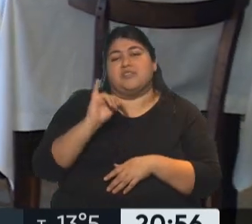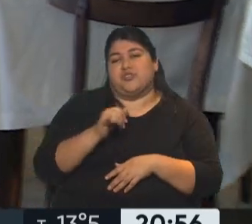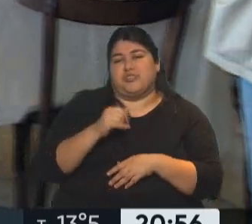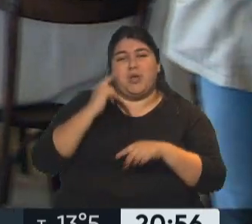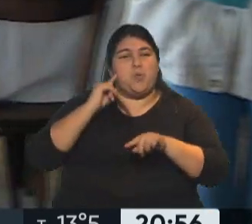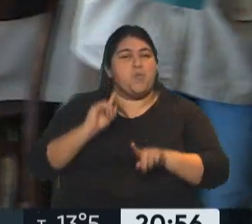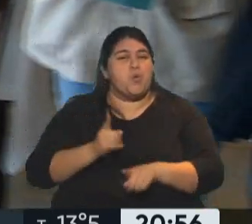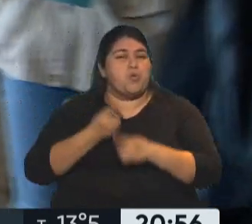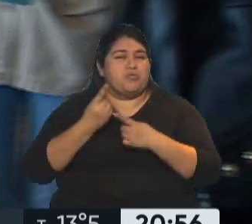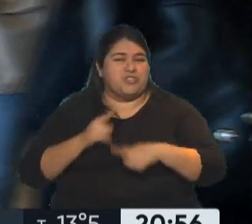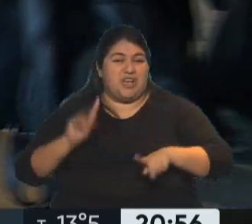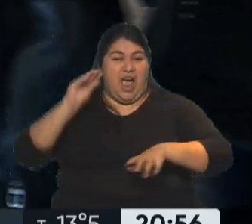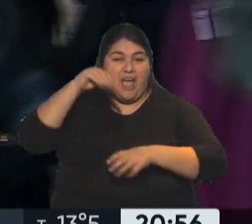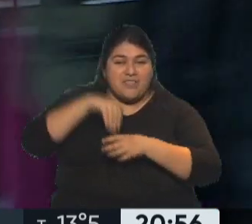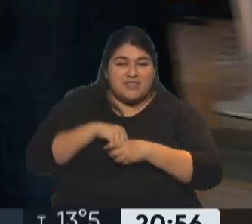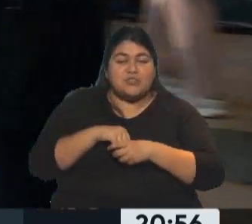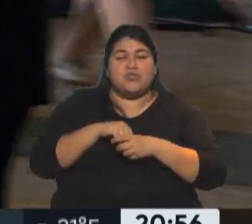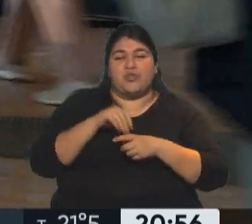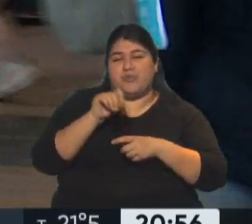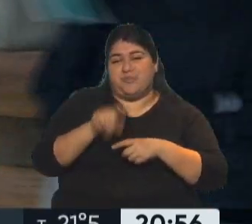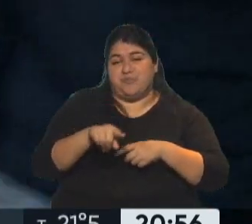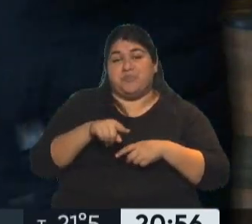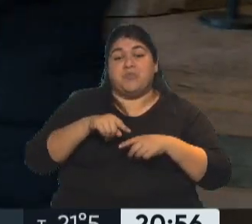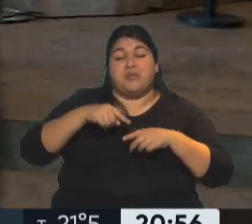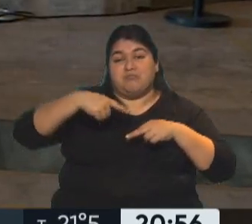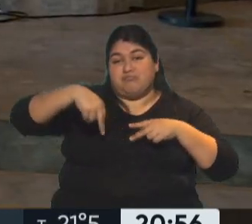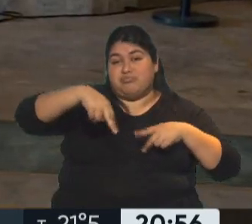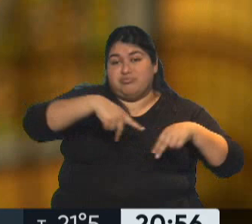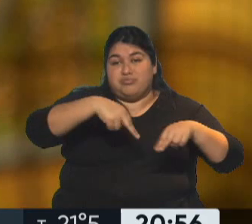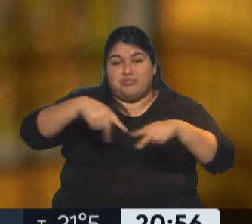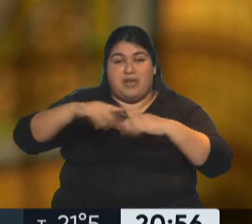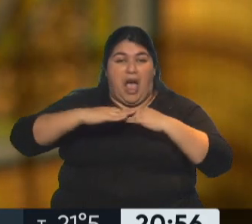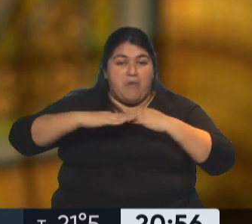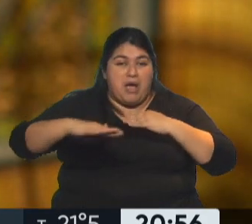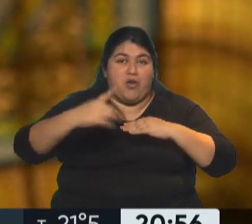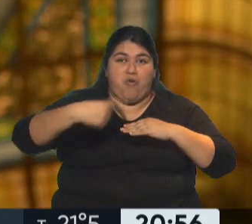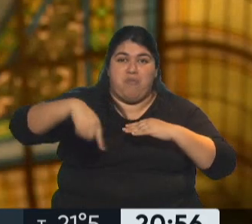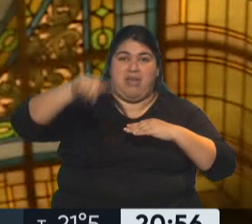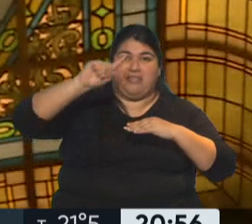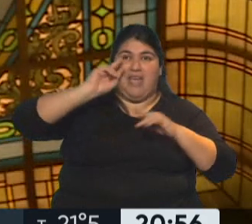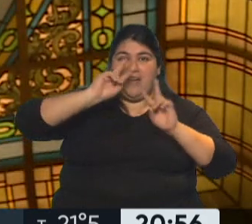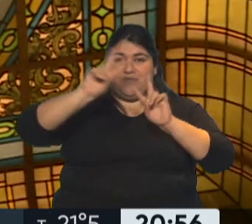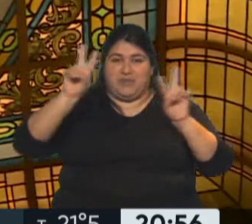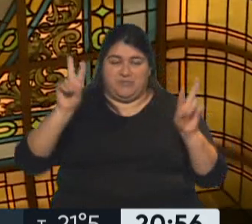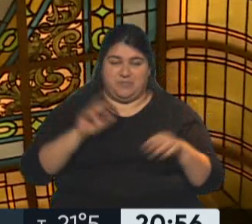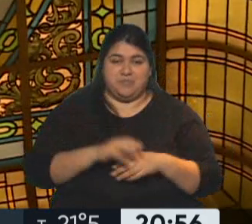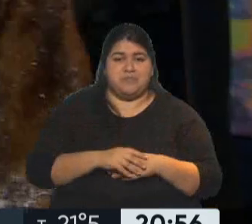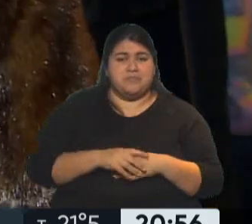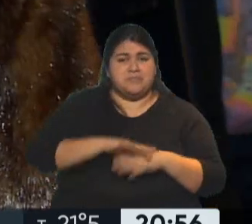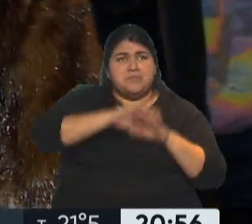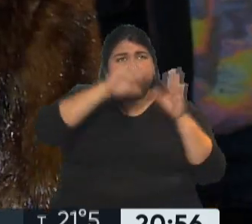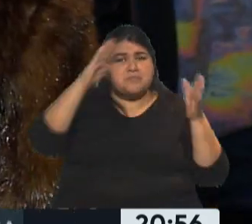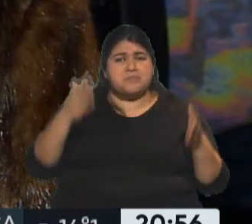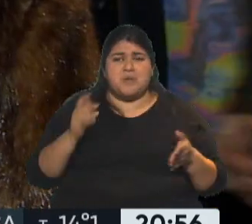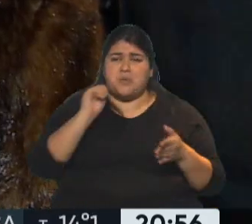musical, el público recorrió los salones, la planta baja y los recuerdos del Molino. Sí, la verdad que es una joya, qué suerte